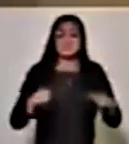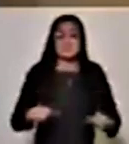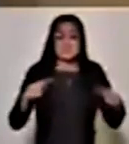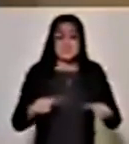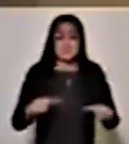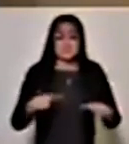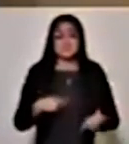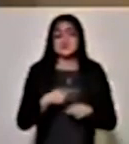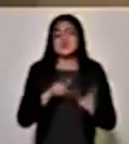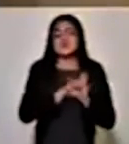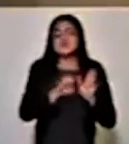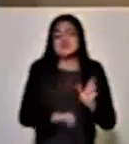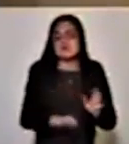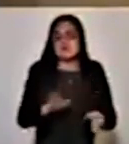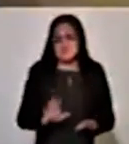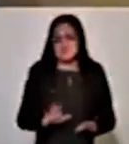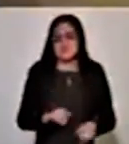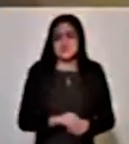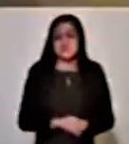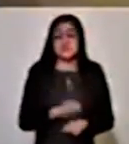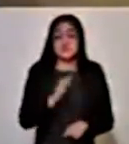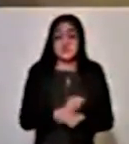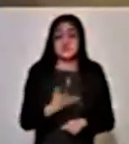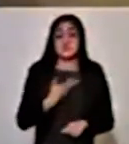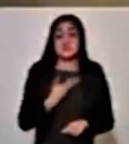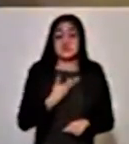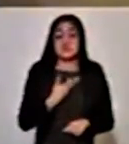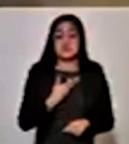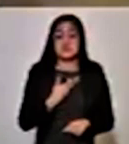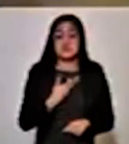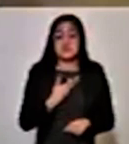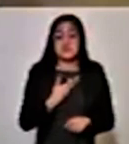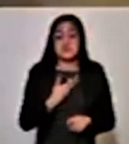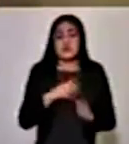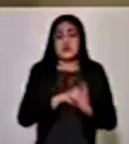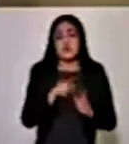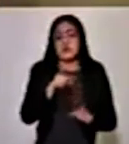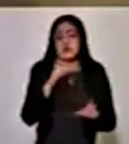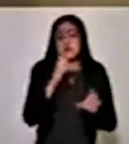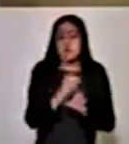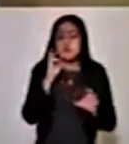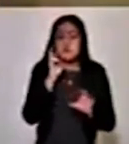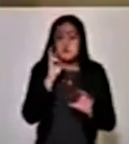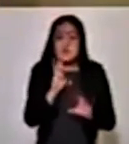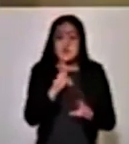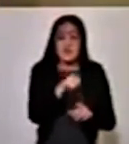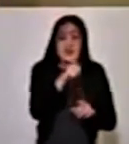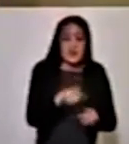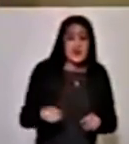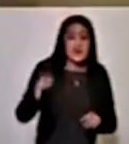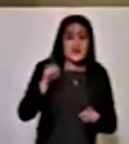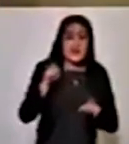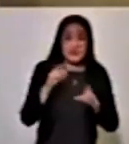Ya puse los ejemplos. Si voy a tomar una corrida de un transporte público y esa corrida